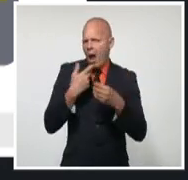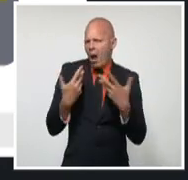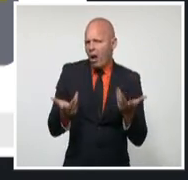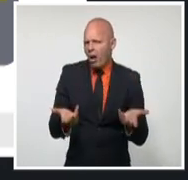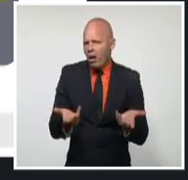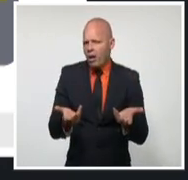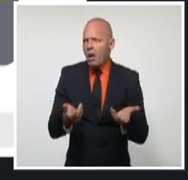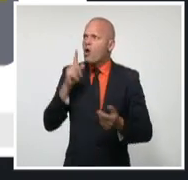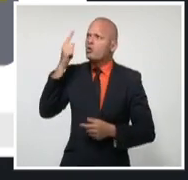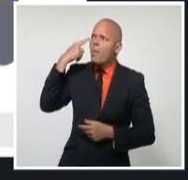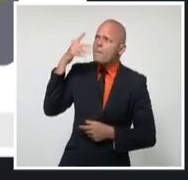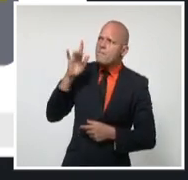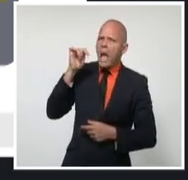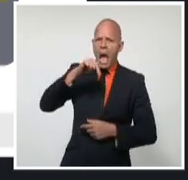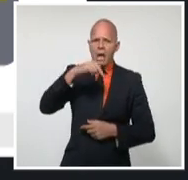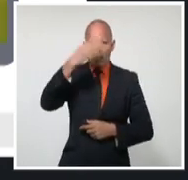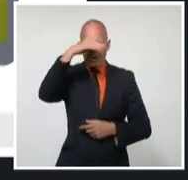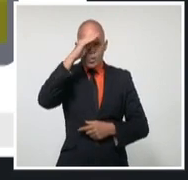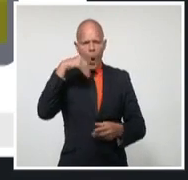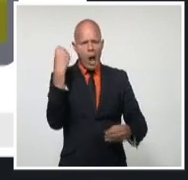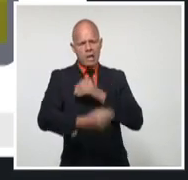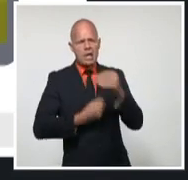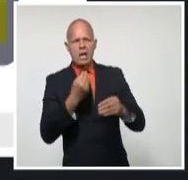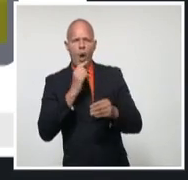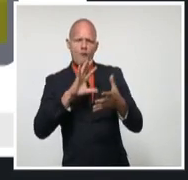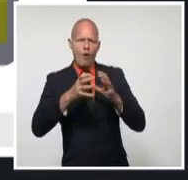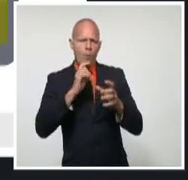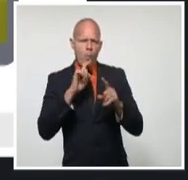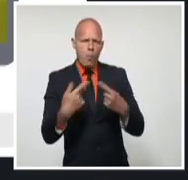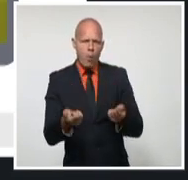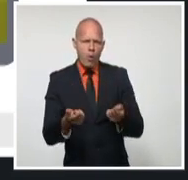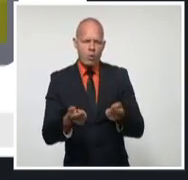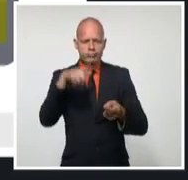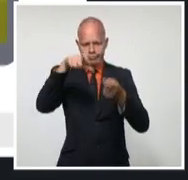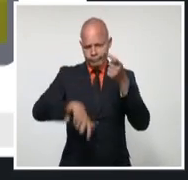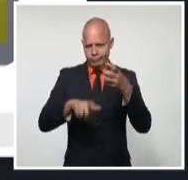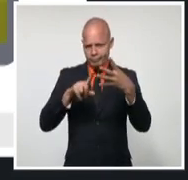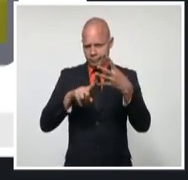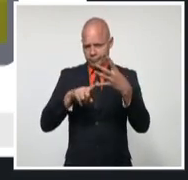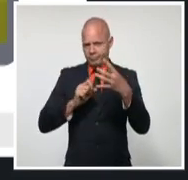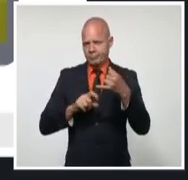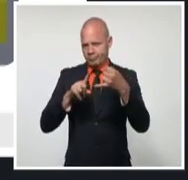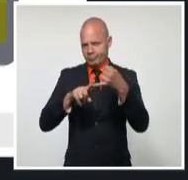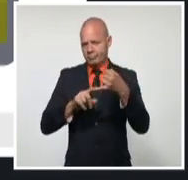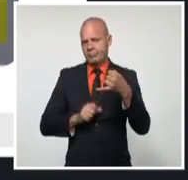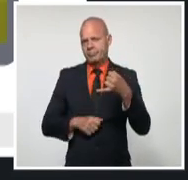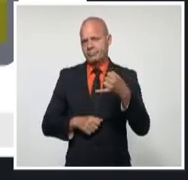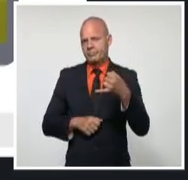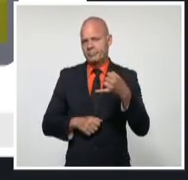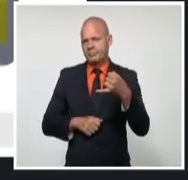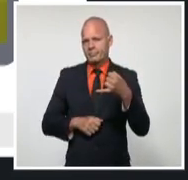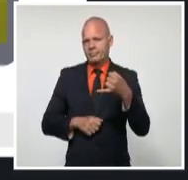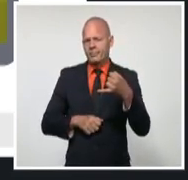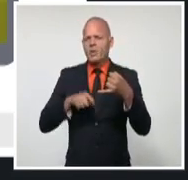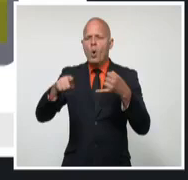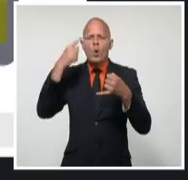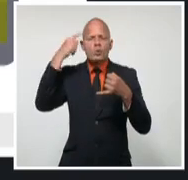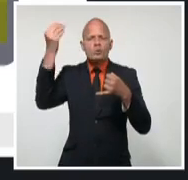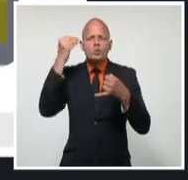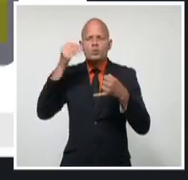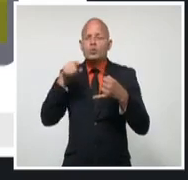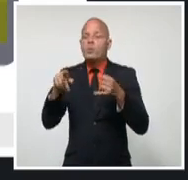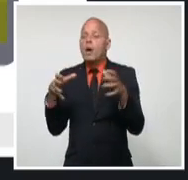hacia Cuba y por qué? Vean todos los ejemplos. Vamos a ver el último, el 6. ¿Cómo imagina que usted o su